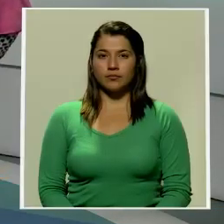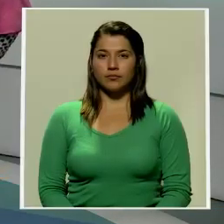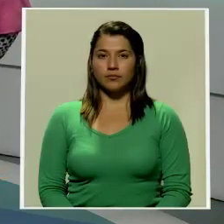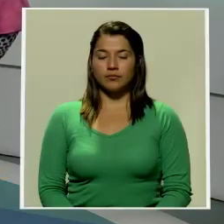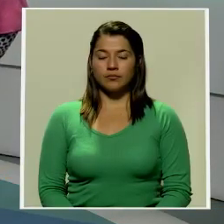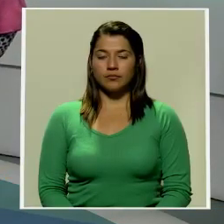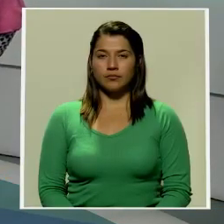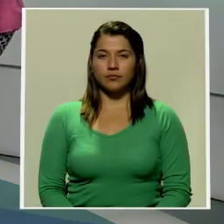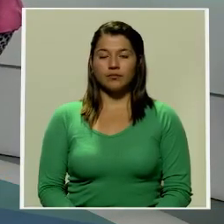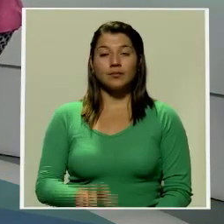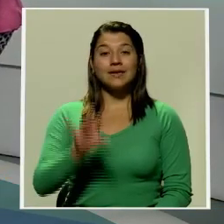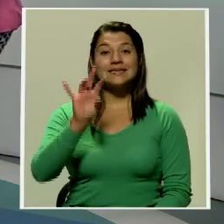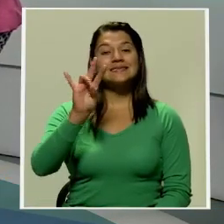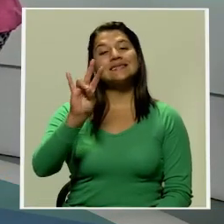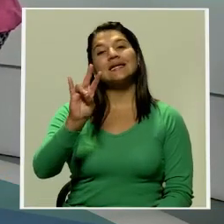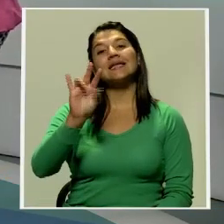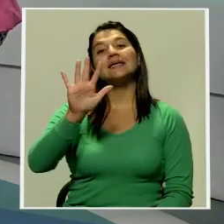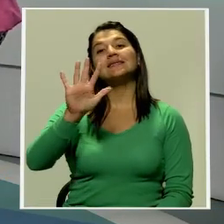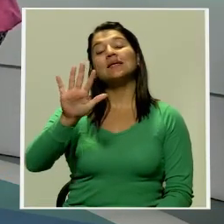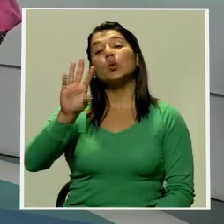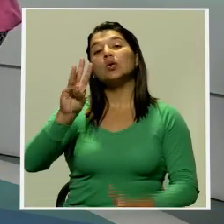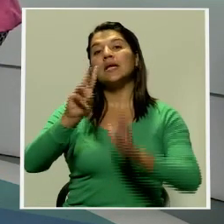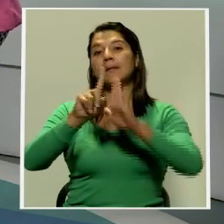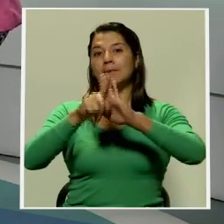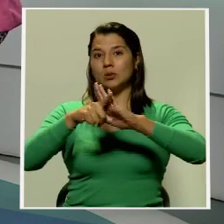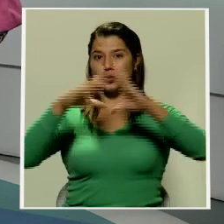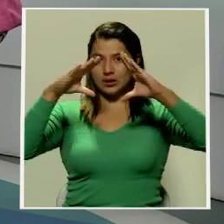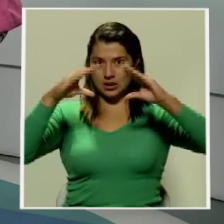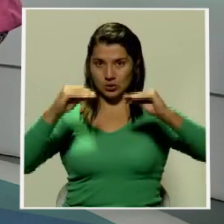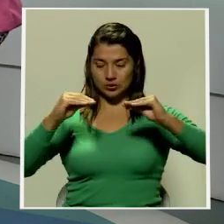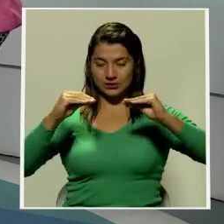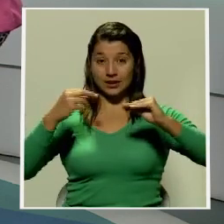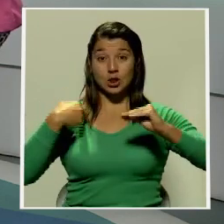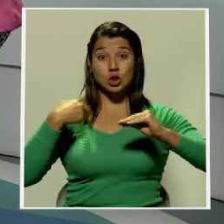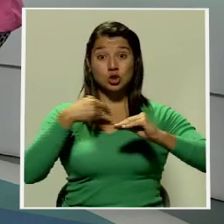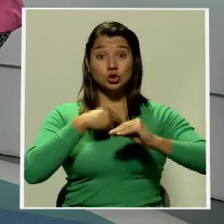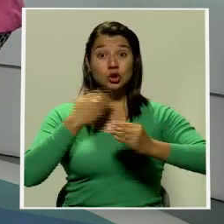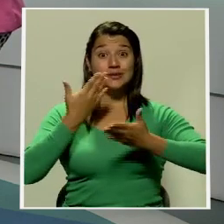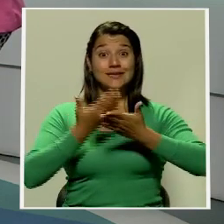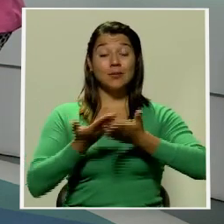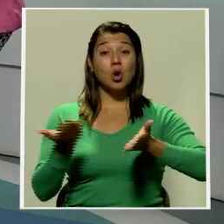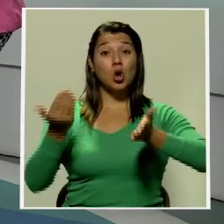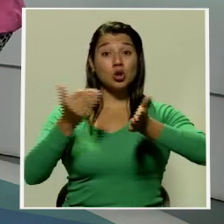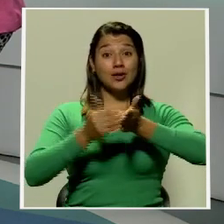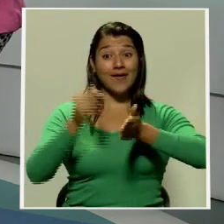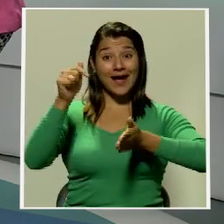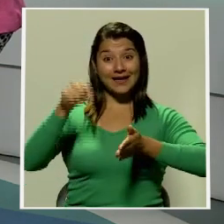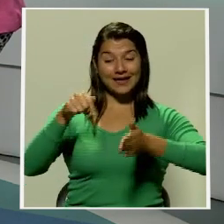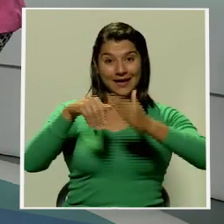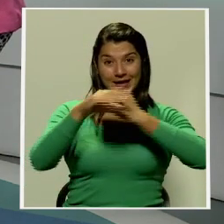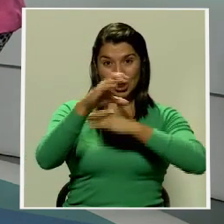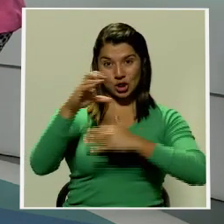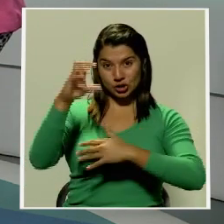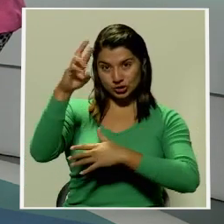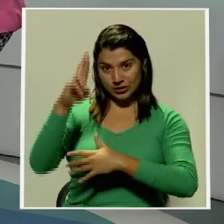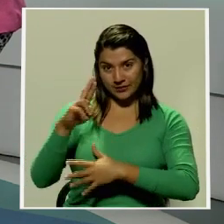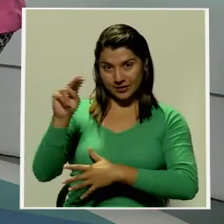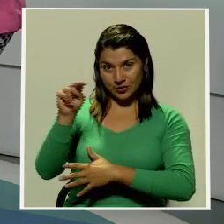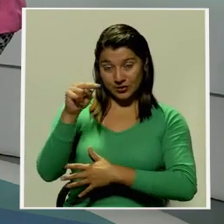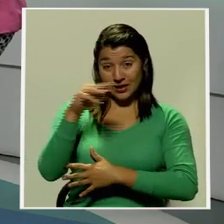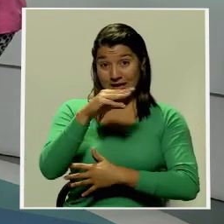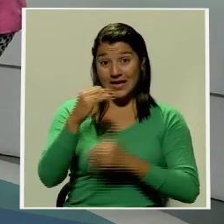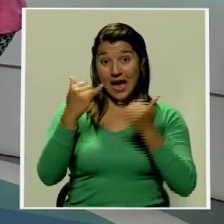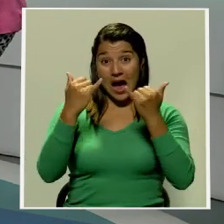A las 7 de la noche y 56 minutos. Estamos de regreso en la edición estelar de Costa Rica Noticias y vamos con